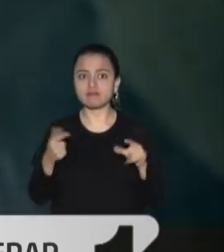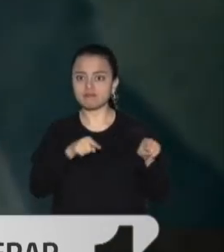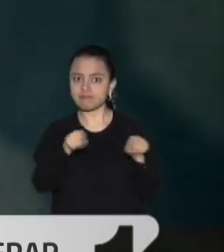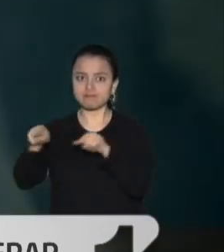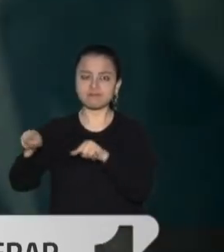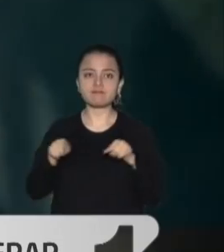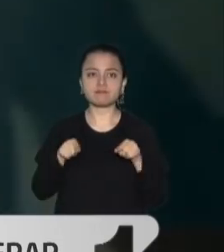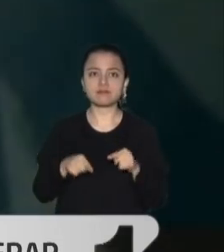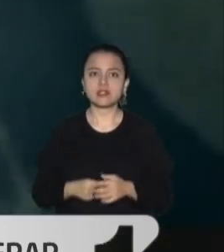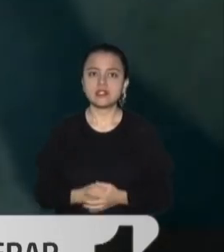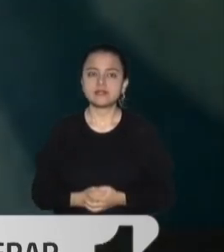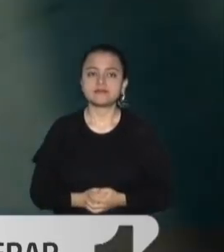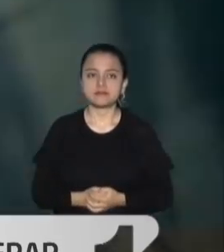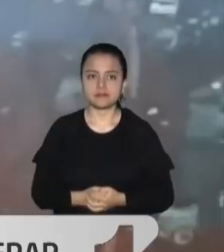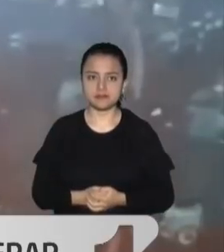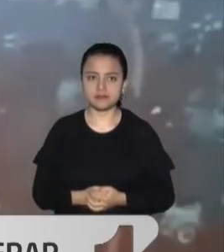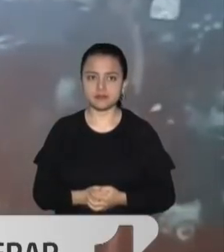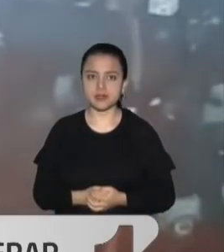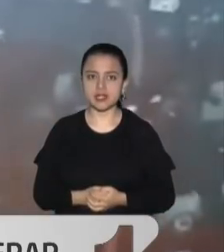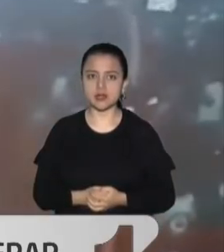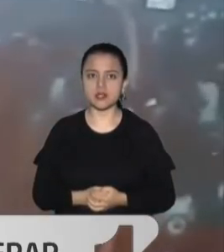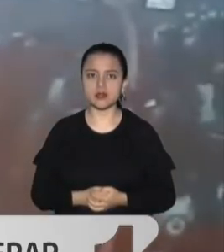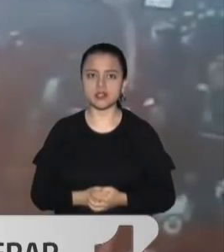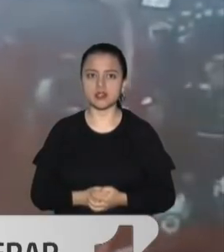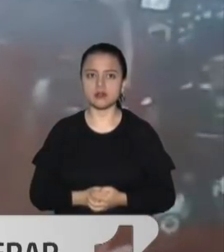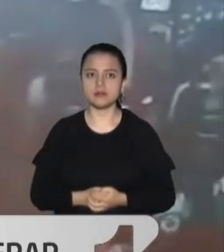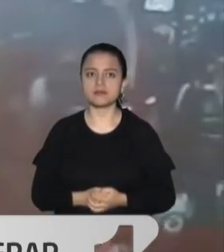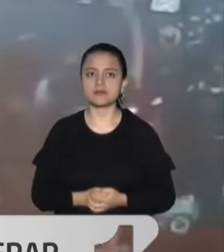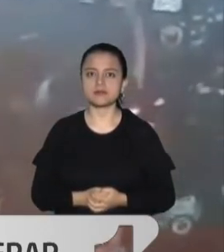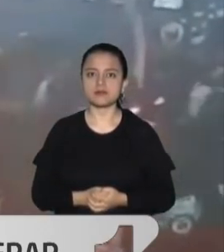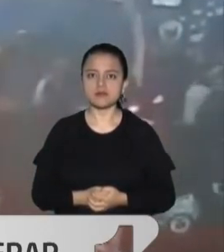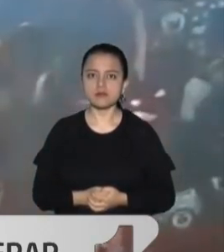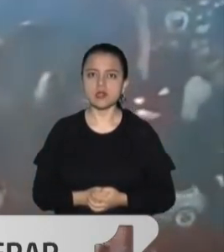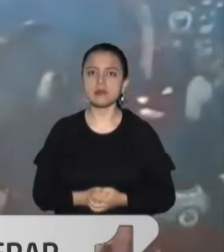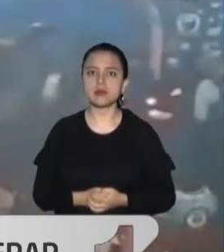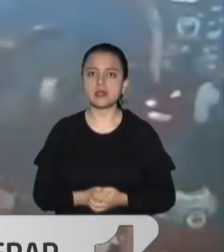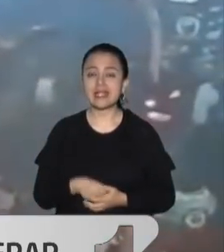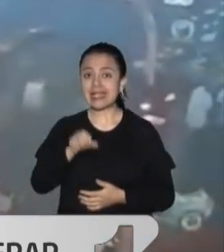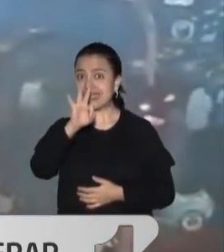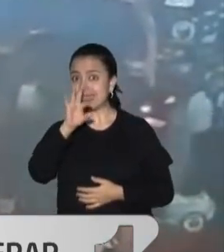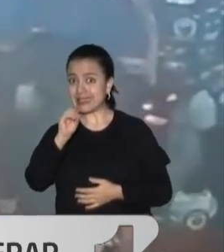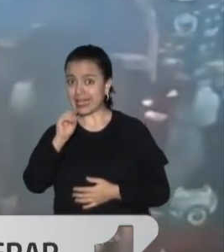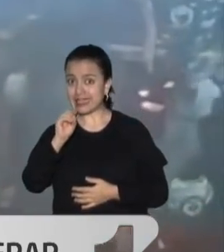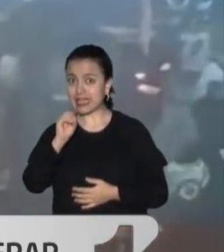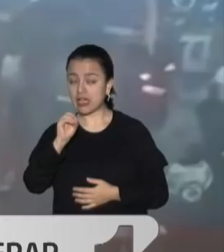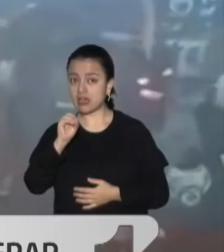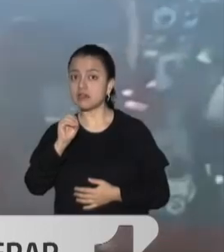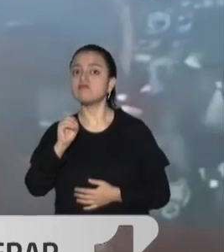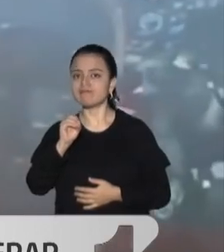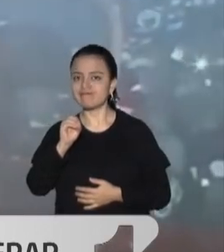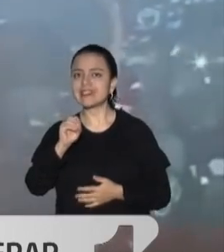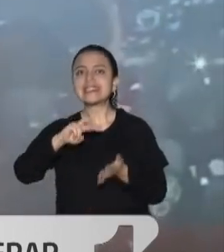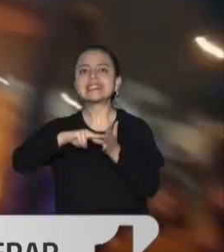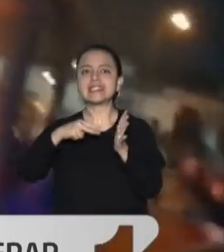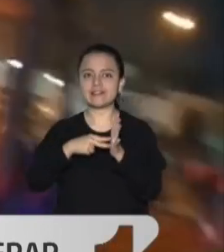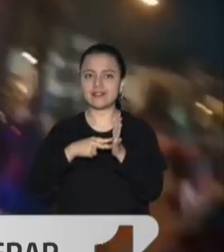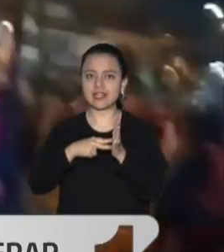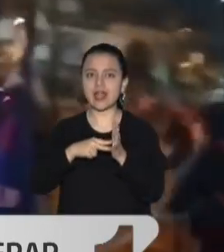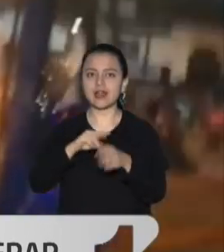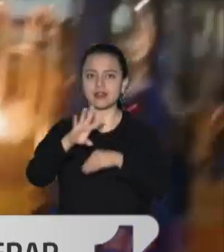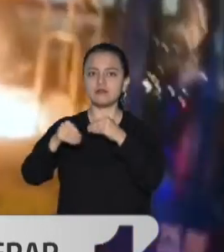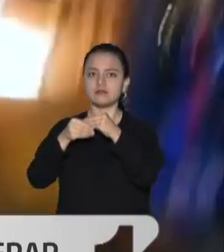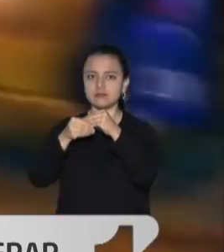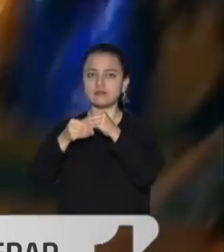tanto del sistema zonal como troncal, han sido vandalizados, 30 están totalmente destruidos, es decir, toca comprarlos nuevos.